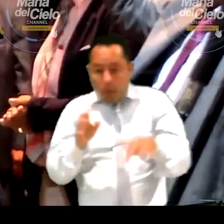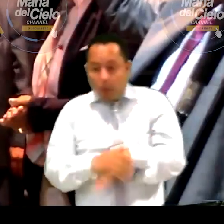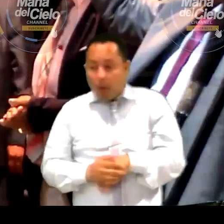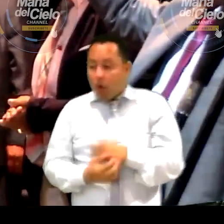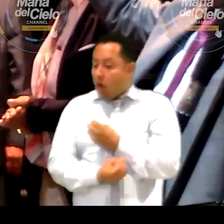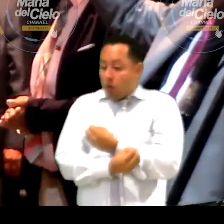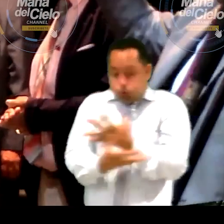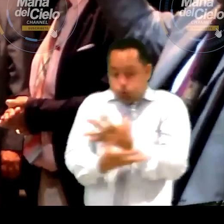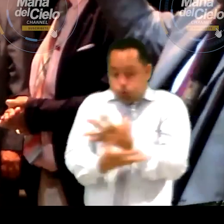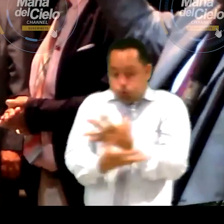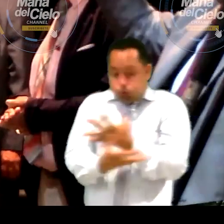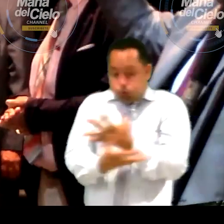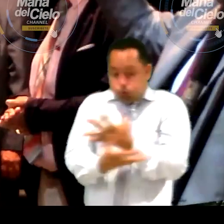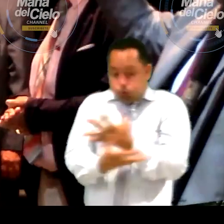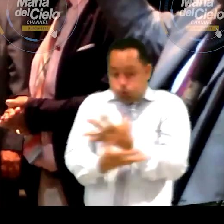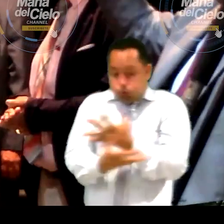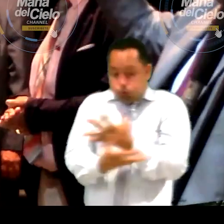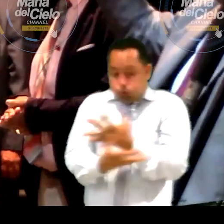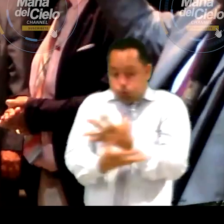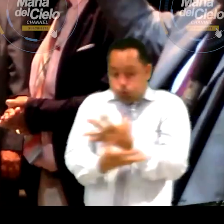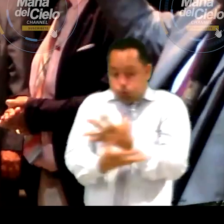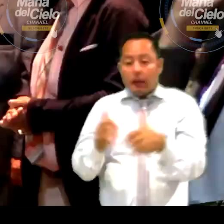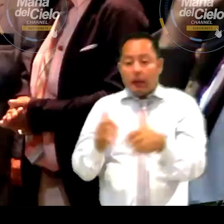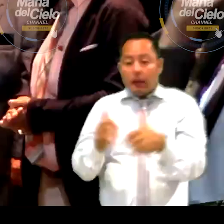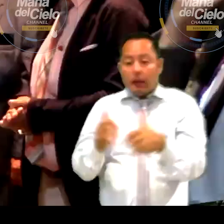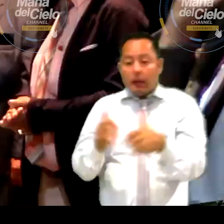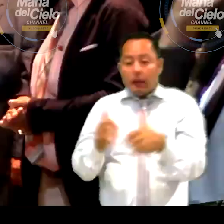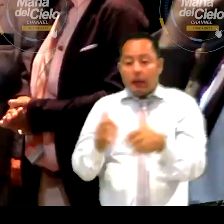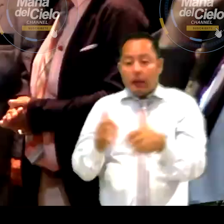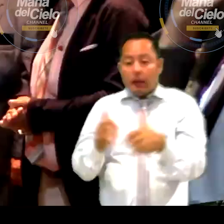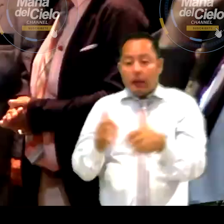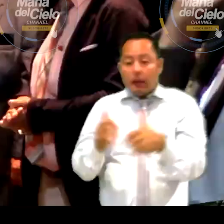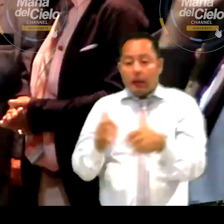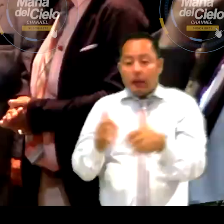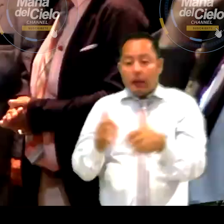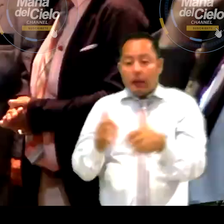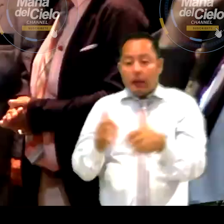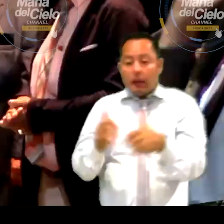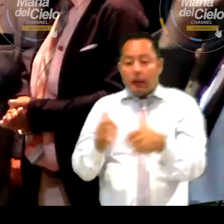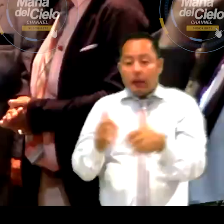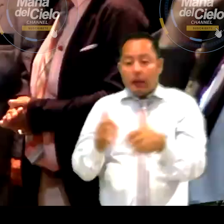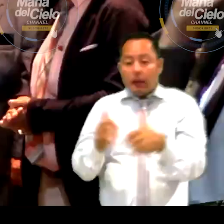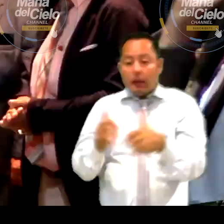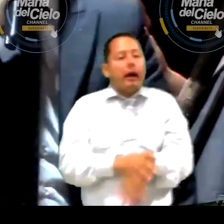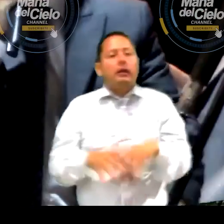más cosas positivas de las que habían sucedido antes de que se muriera.